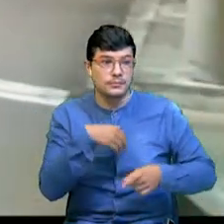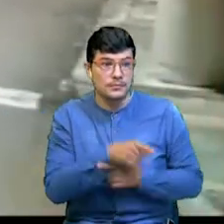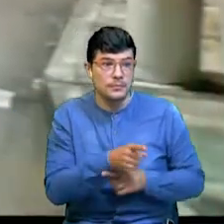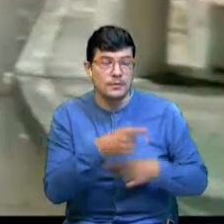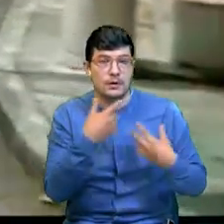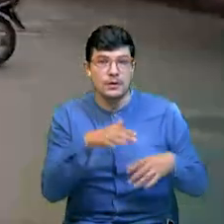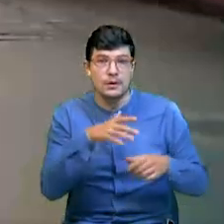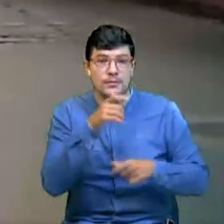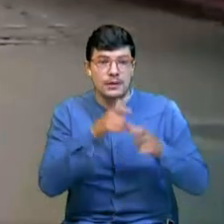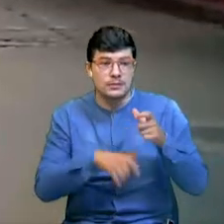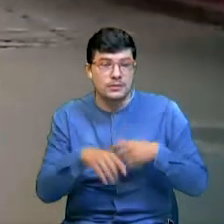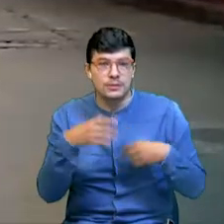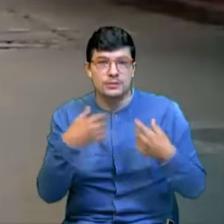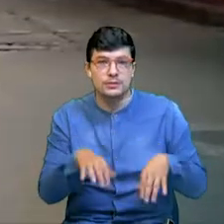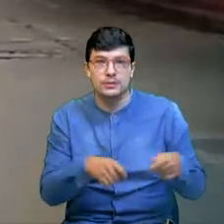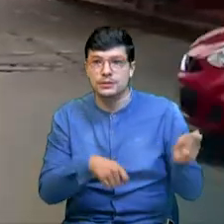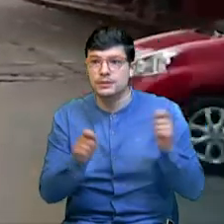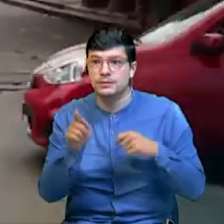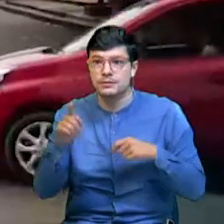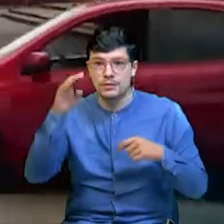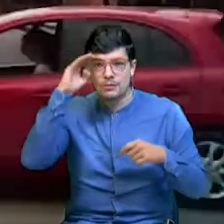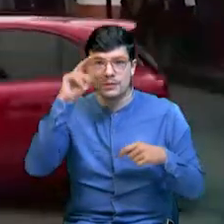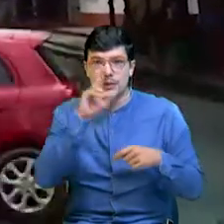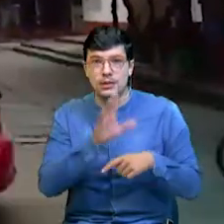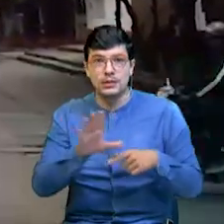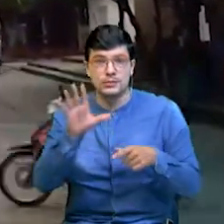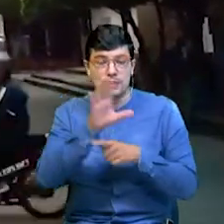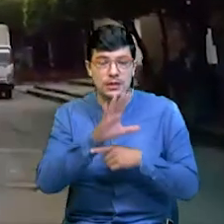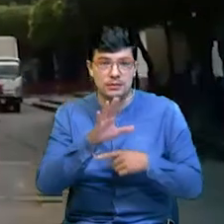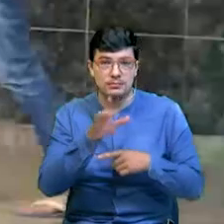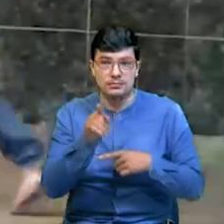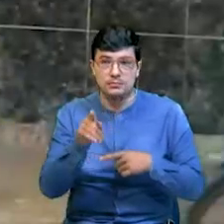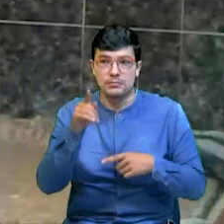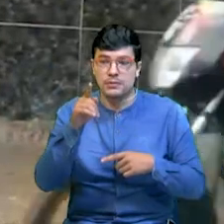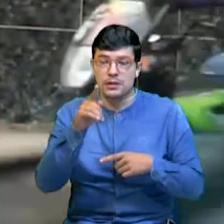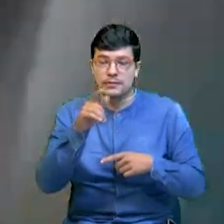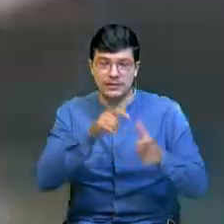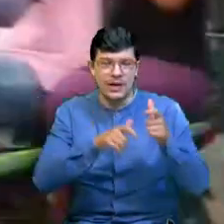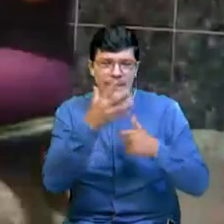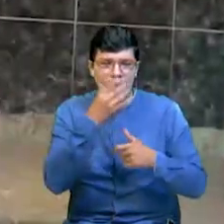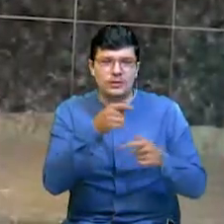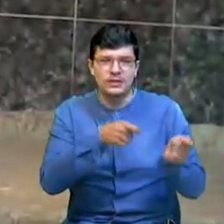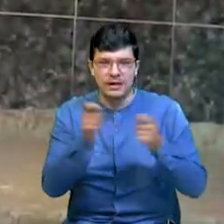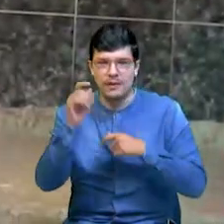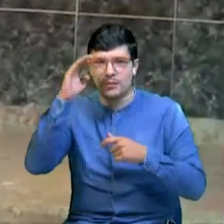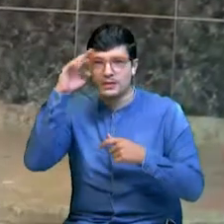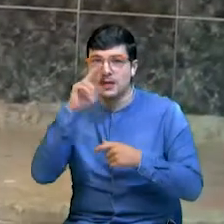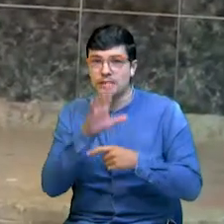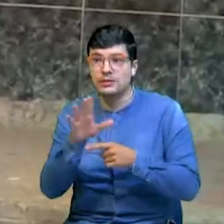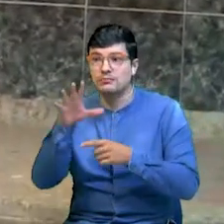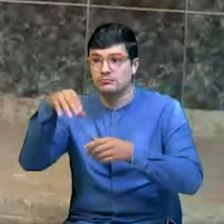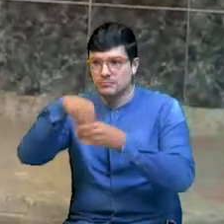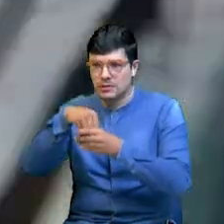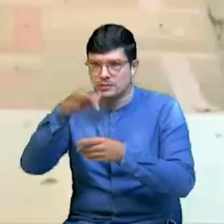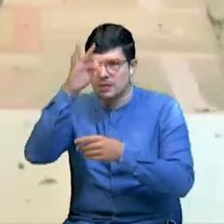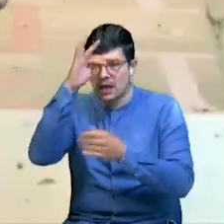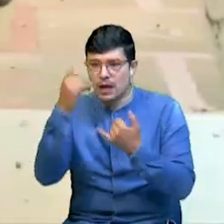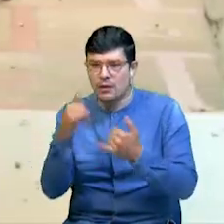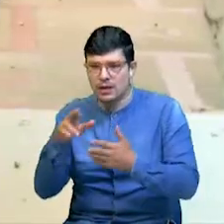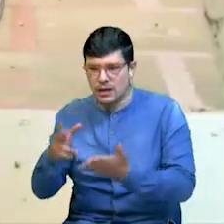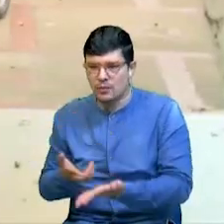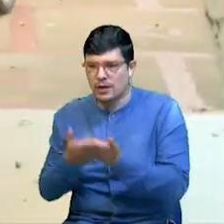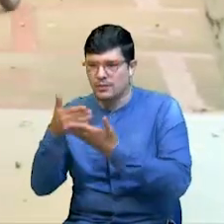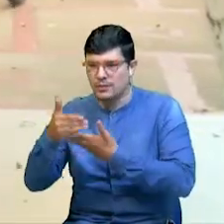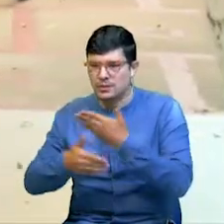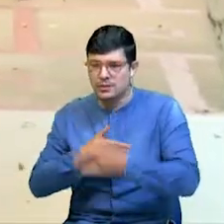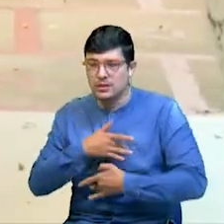fueron llevados por la policía a la Clínica Magdalena, donde se recuperan bajo custodia. El caso ha generado una polémica entre quienes aplauden y los